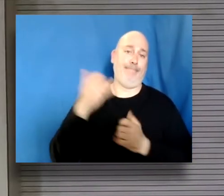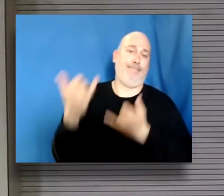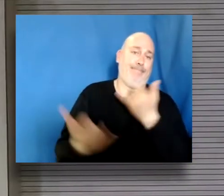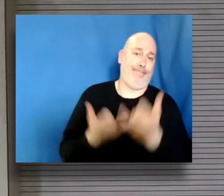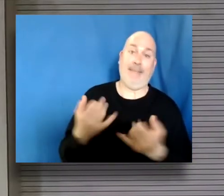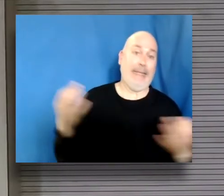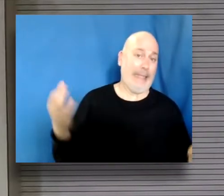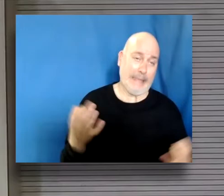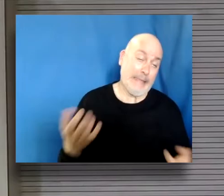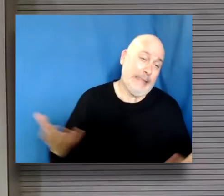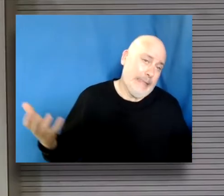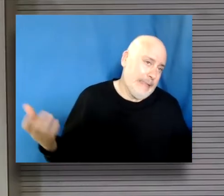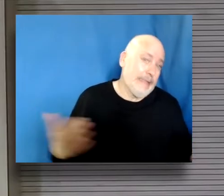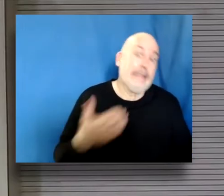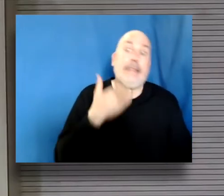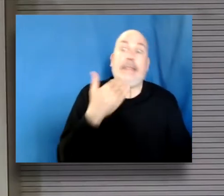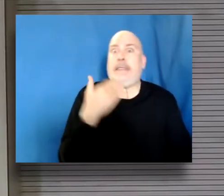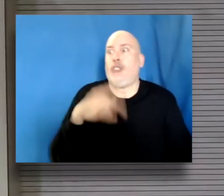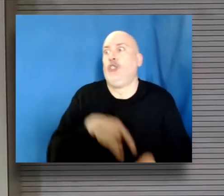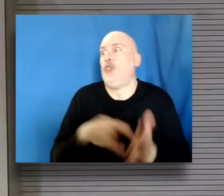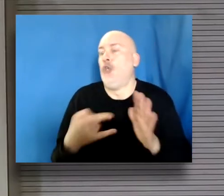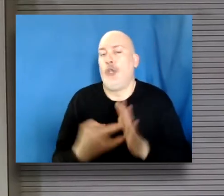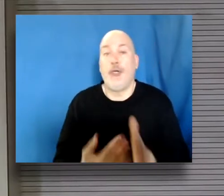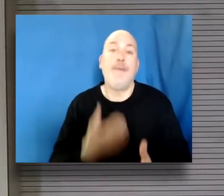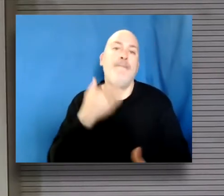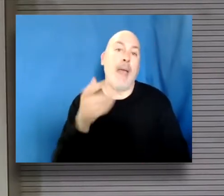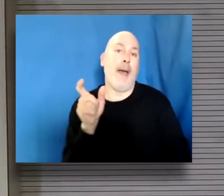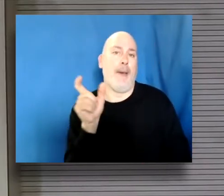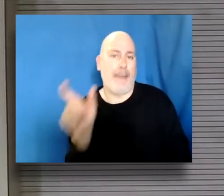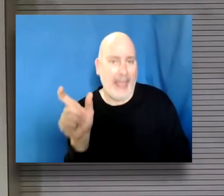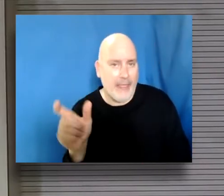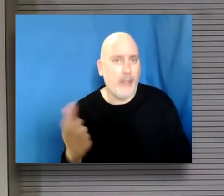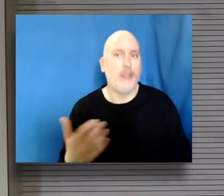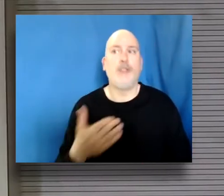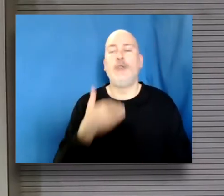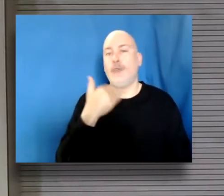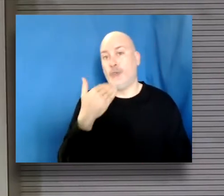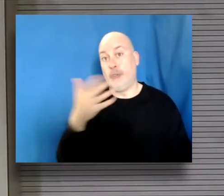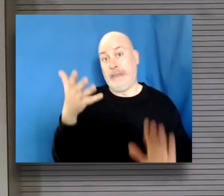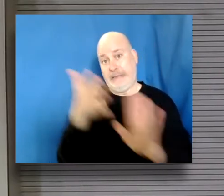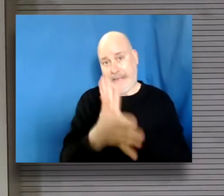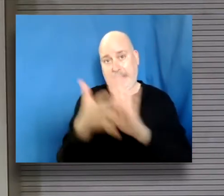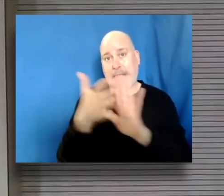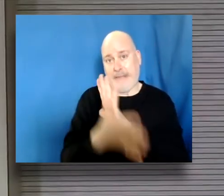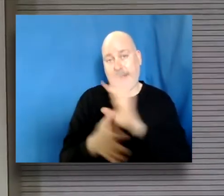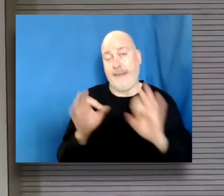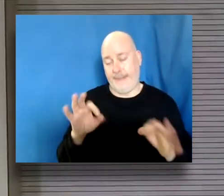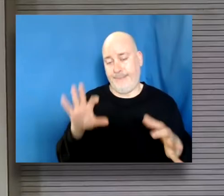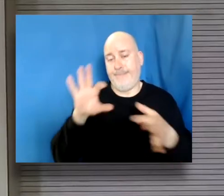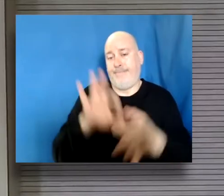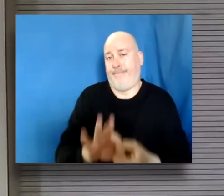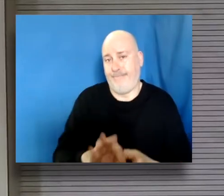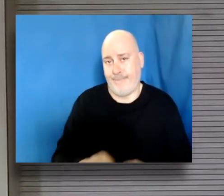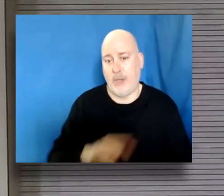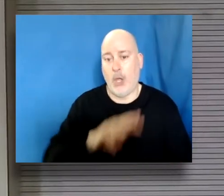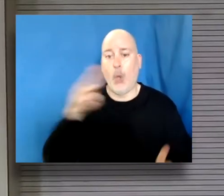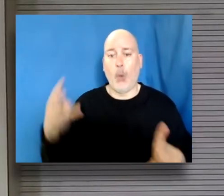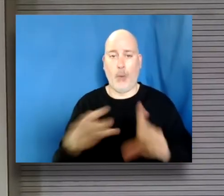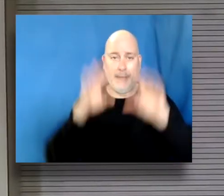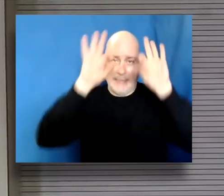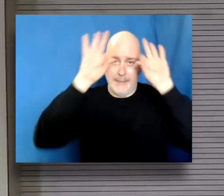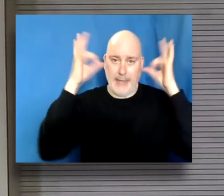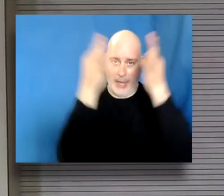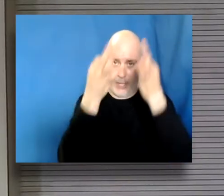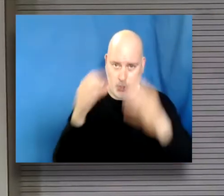es solventarlo con unos vídeos y explicarlo a través de los webinars. Y en